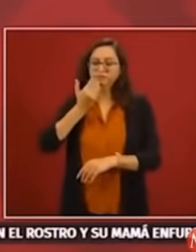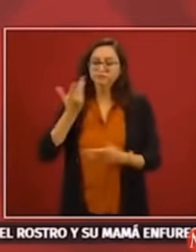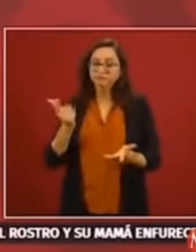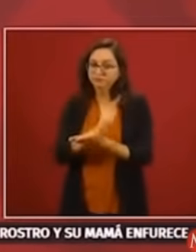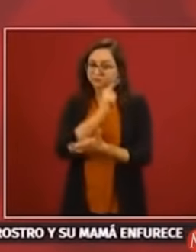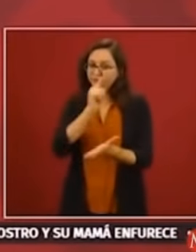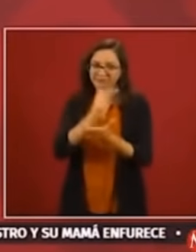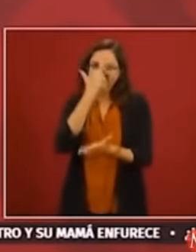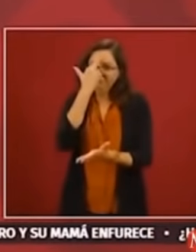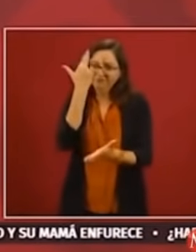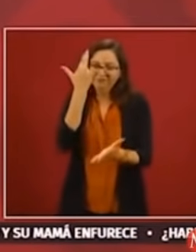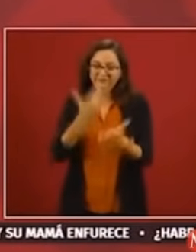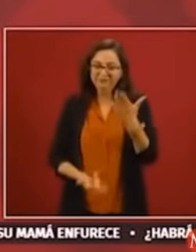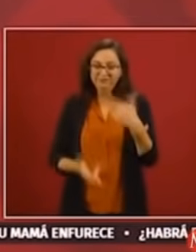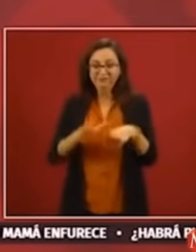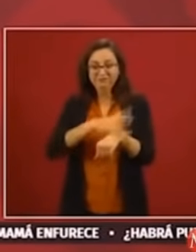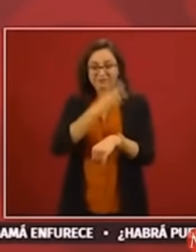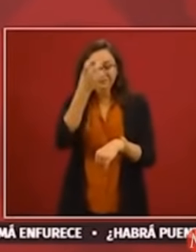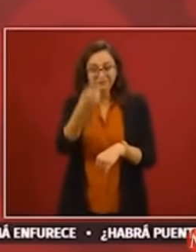Tan es así